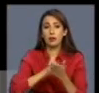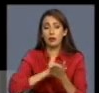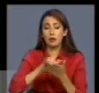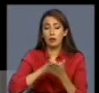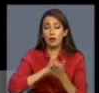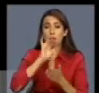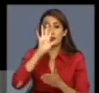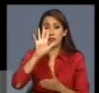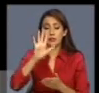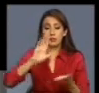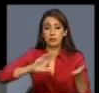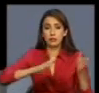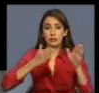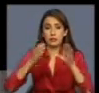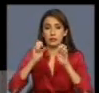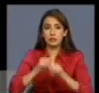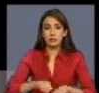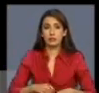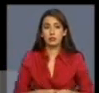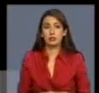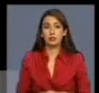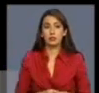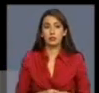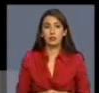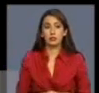ellos sobrevivieron.